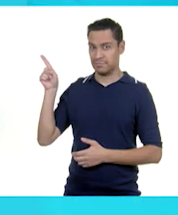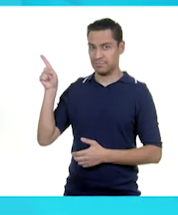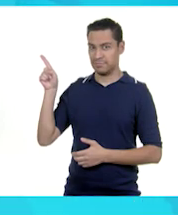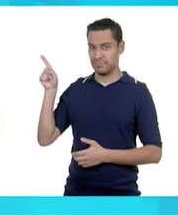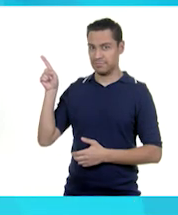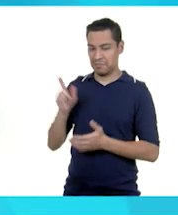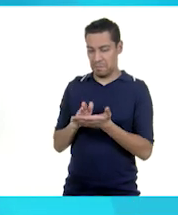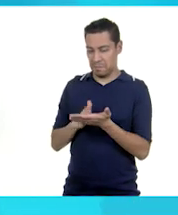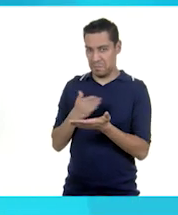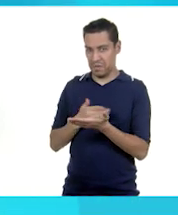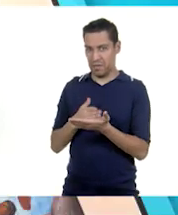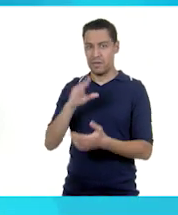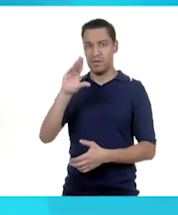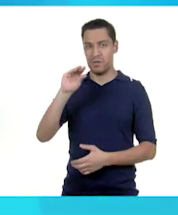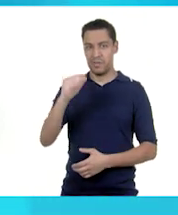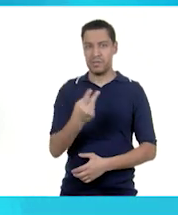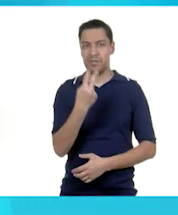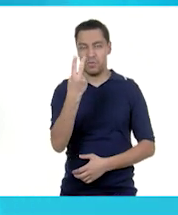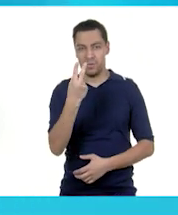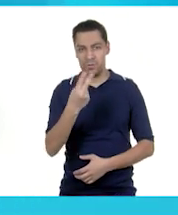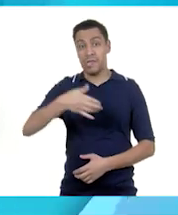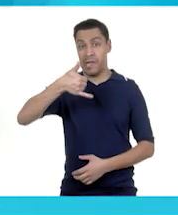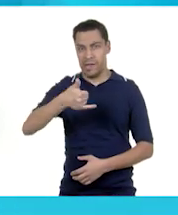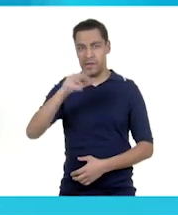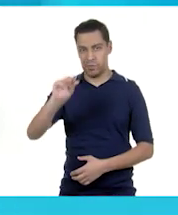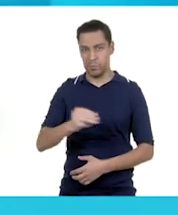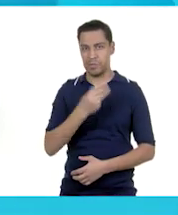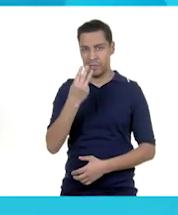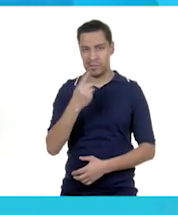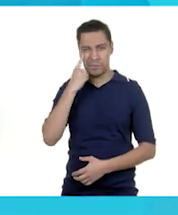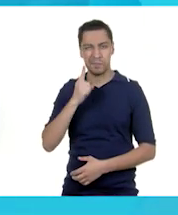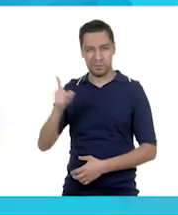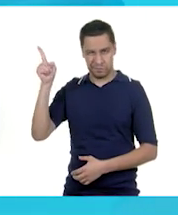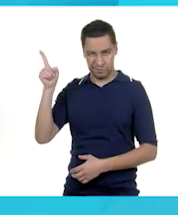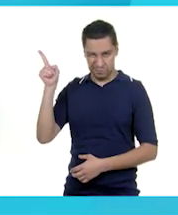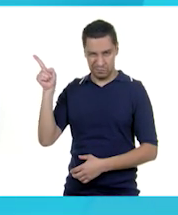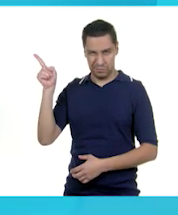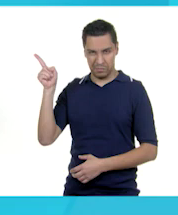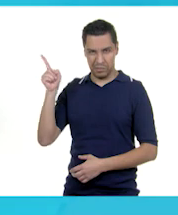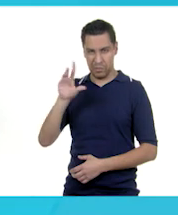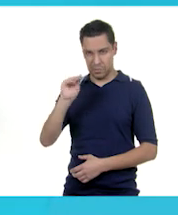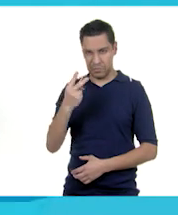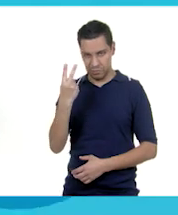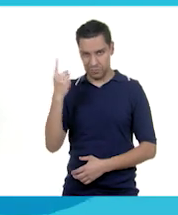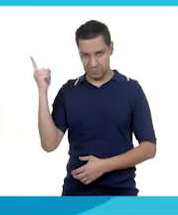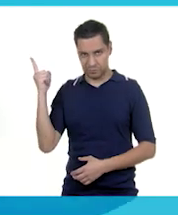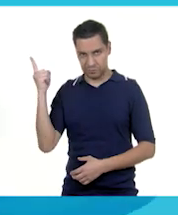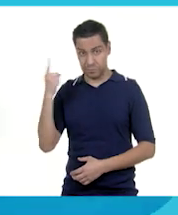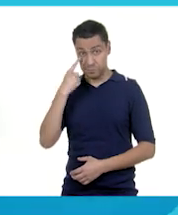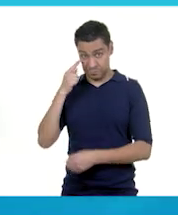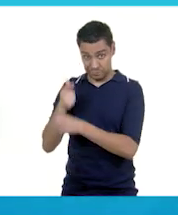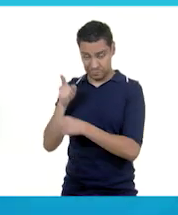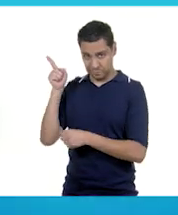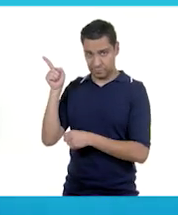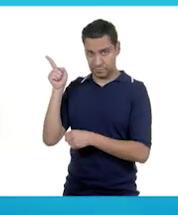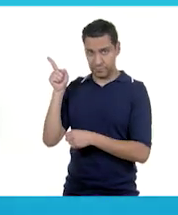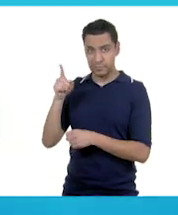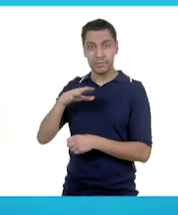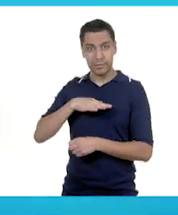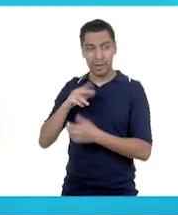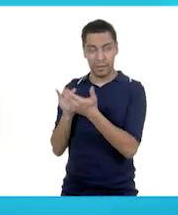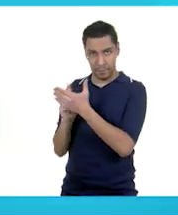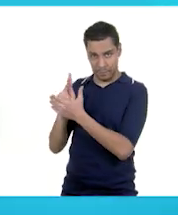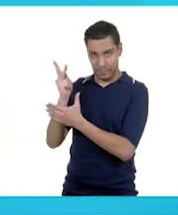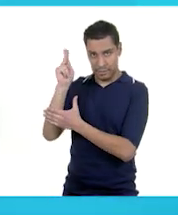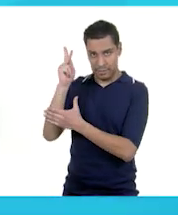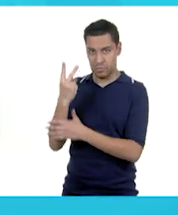92 y 93. Quiero que por favor observen la página 92. Si notan, tenemos plantas,